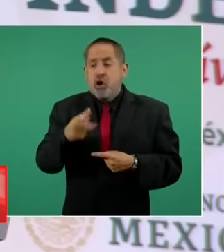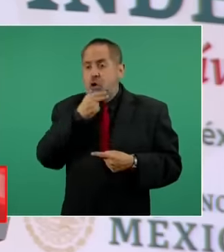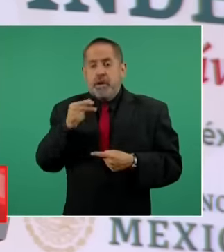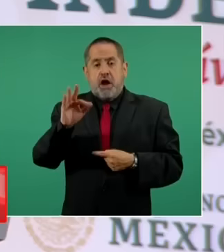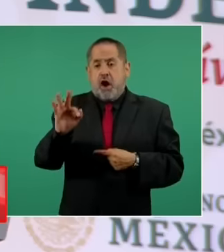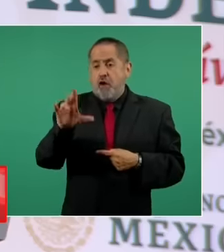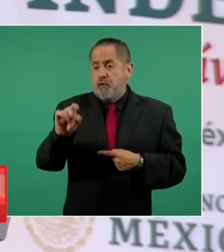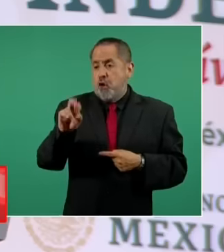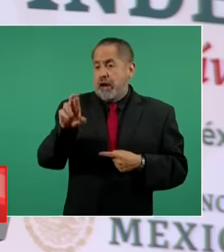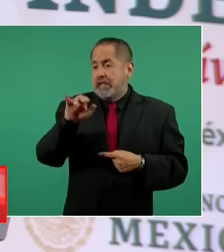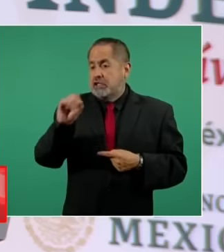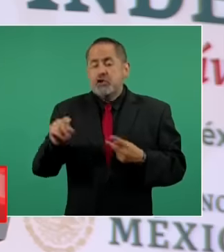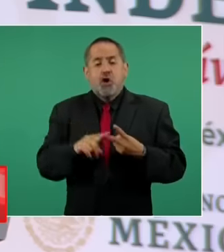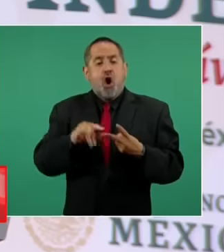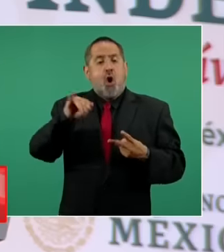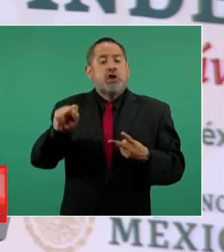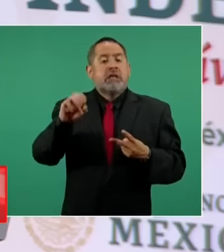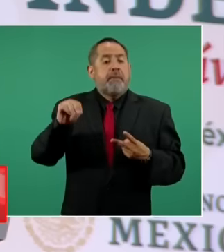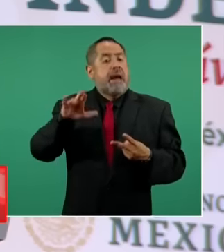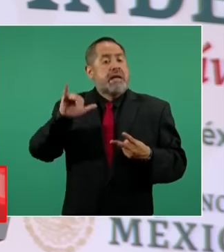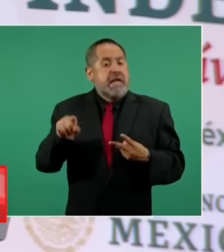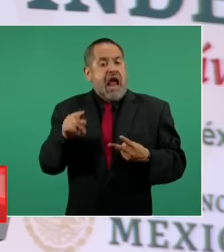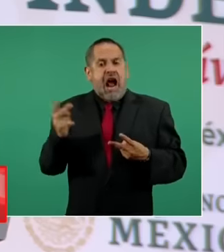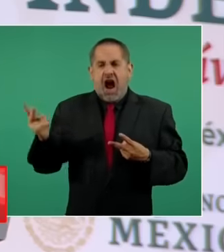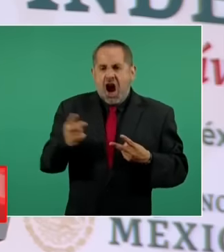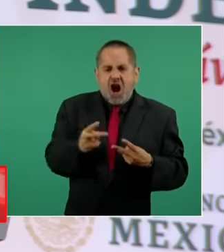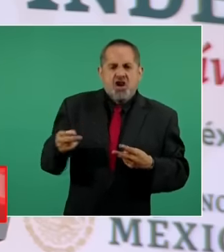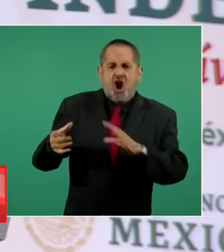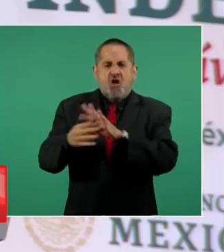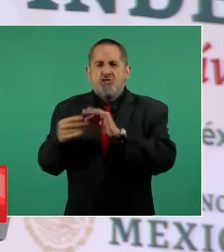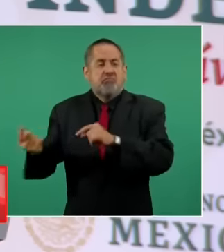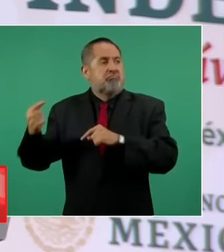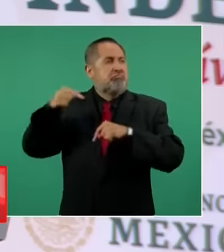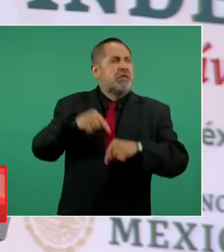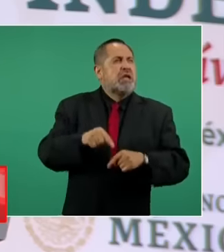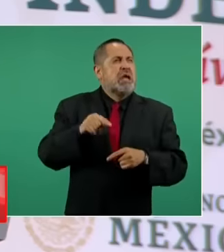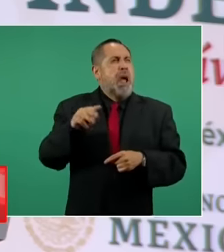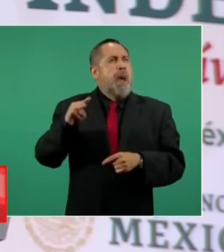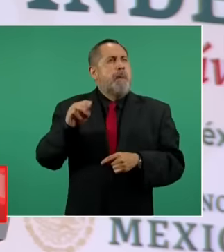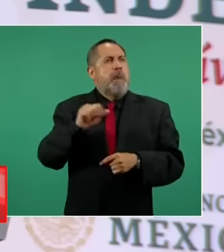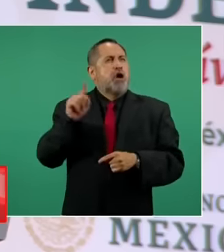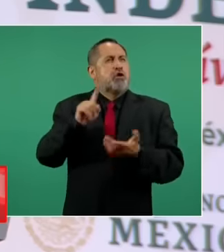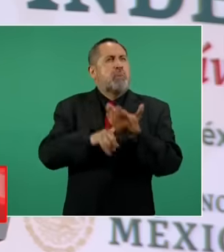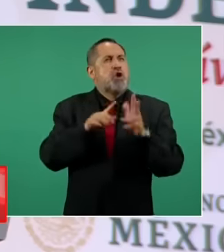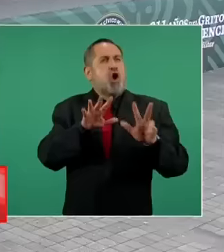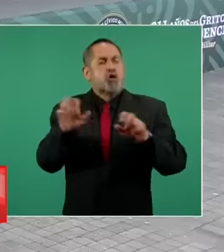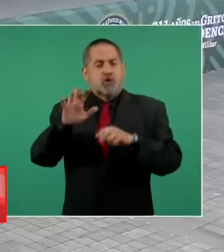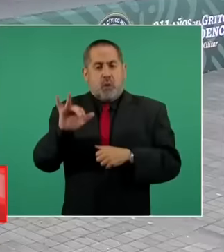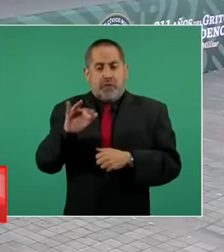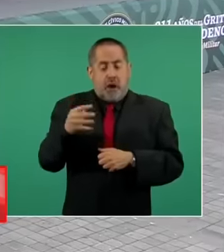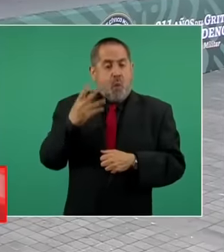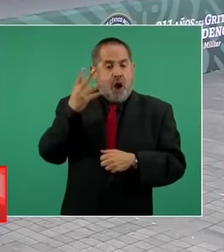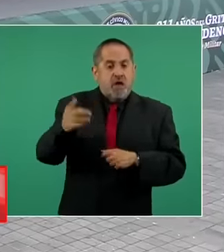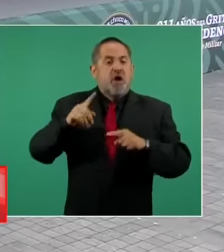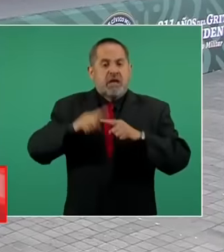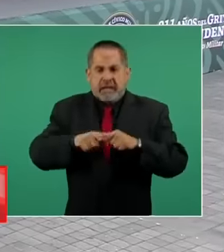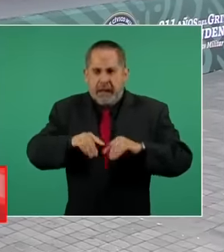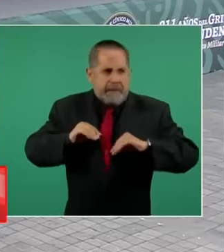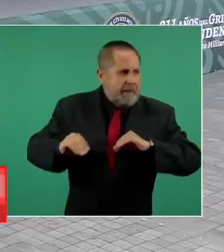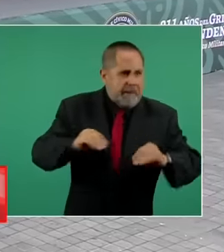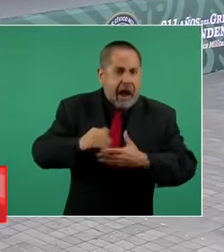Villarreal y José María Pérez Hernández lanzaron en marzo de 1854 el histórico Plan de